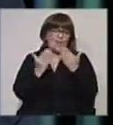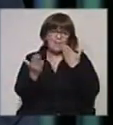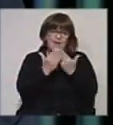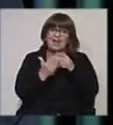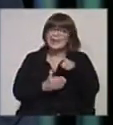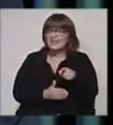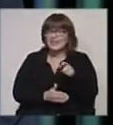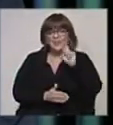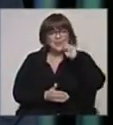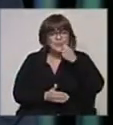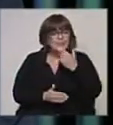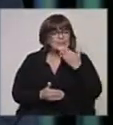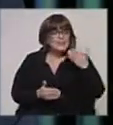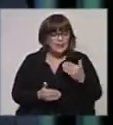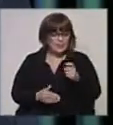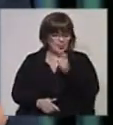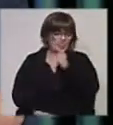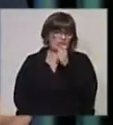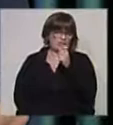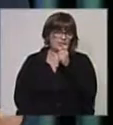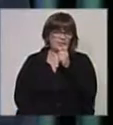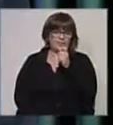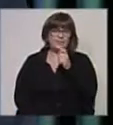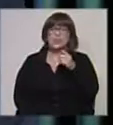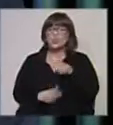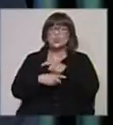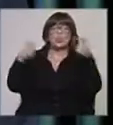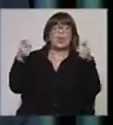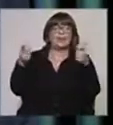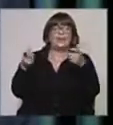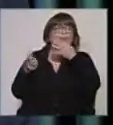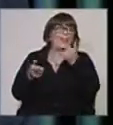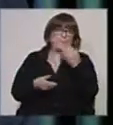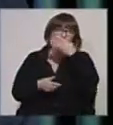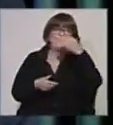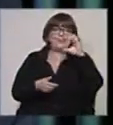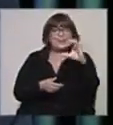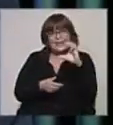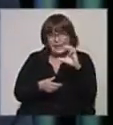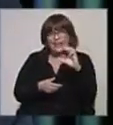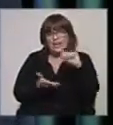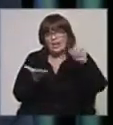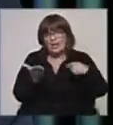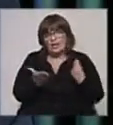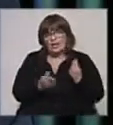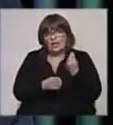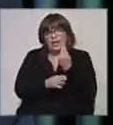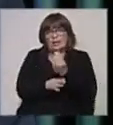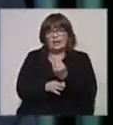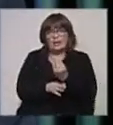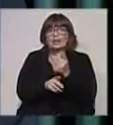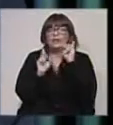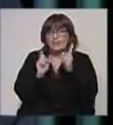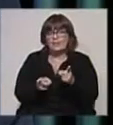privilegio que tenemos los periodistas y la suerte cuando es un medio como la BBC, que también tiene una muy